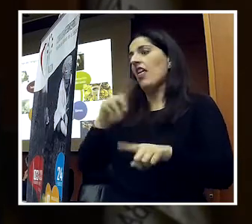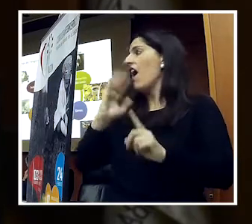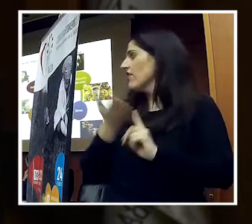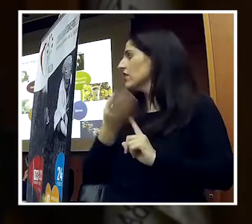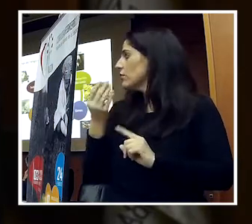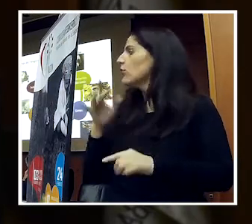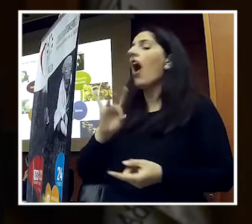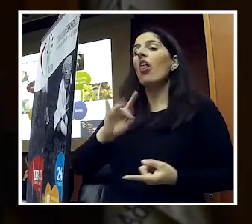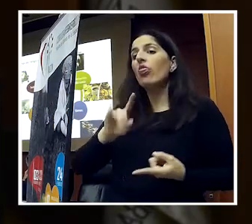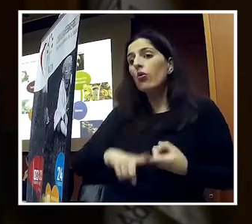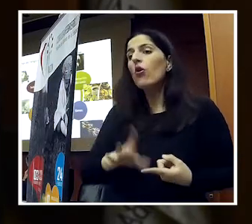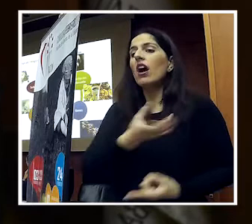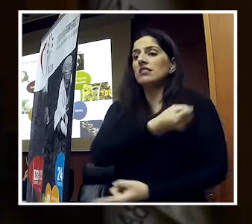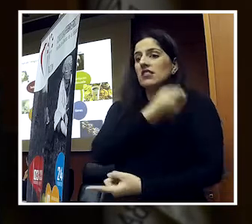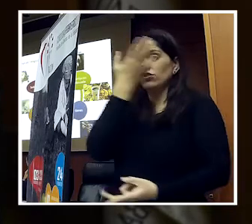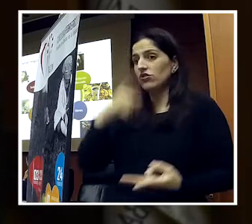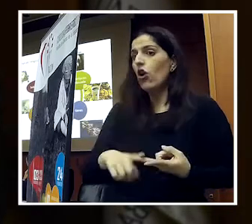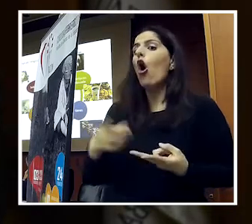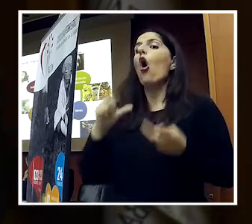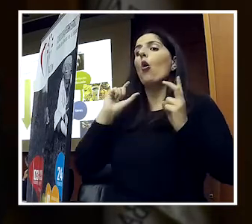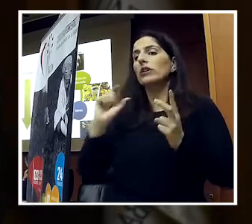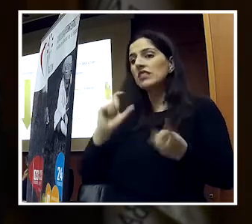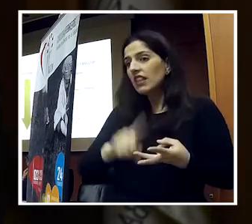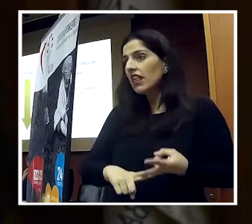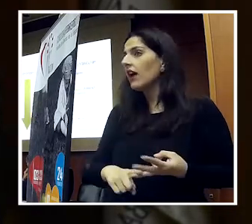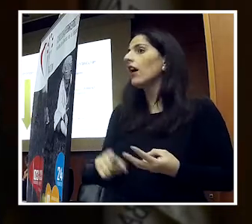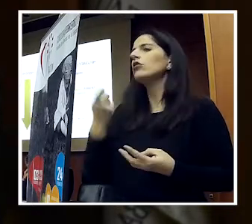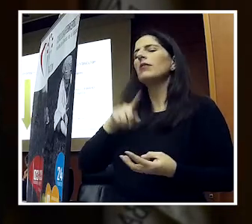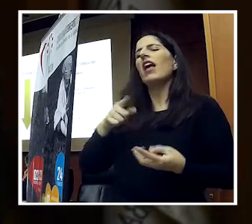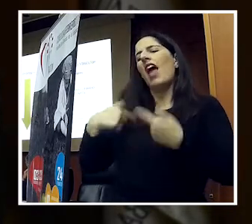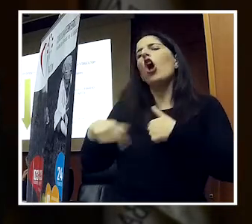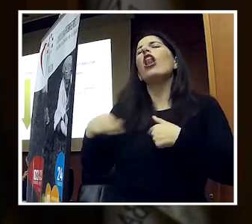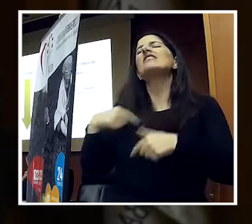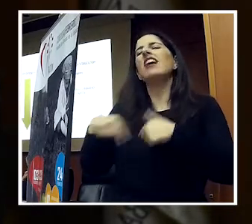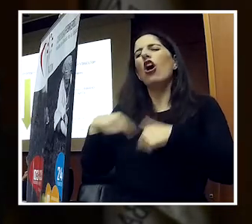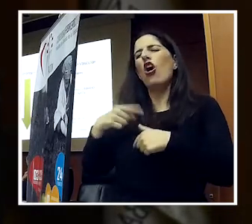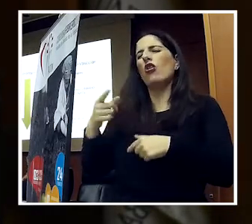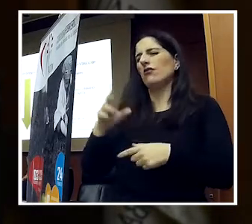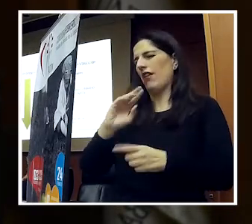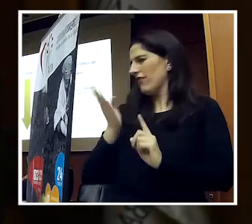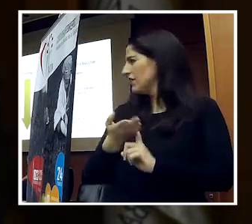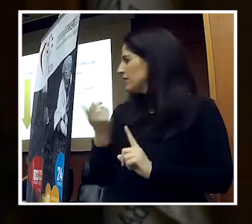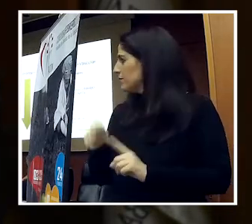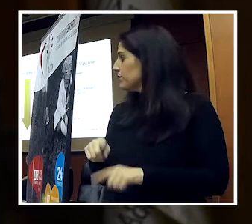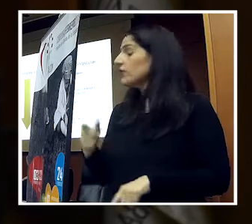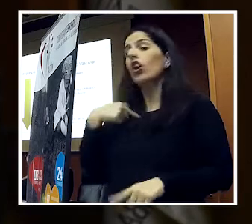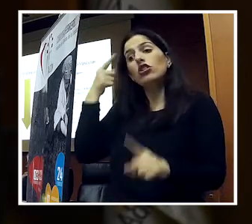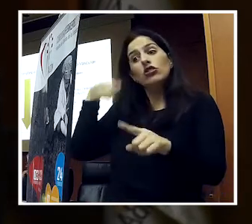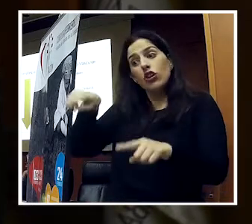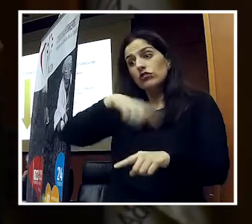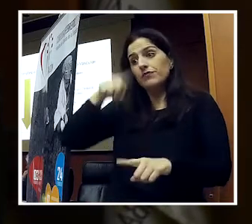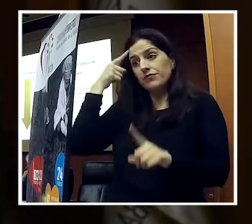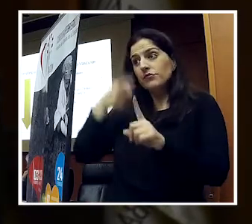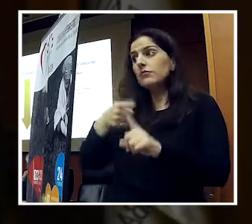pueden ser la diabetes, la hipertensión, la obesidad o la dislipemia. Pero lo que a nosotros nos interesa es que tenemos que tener, como